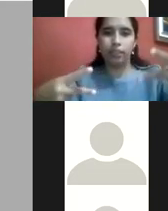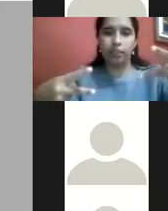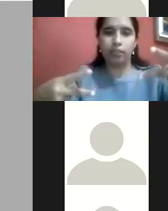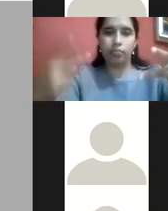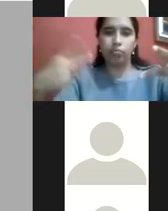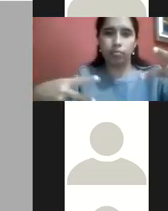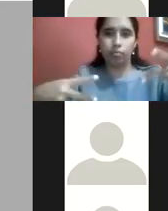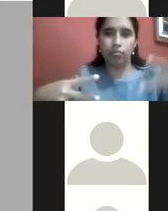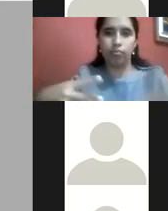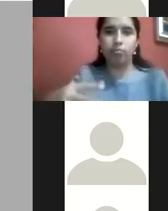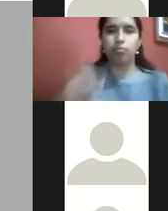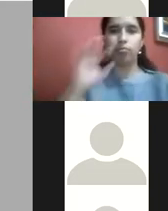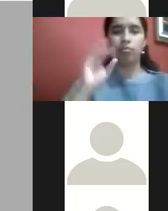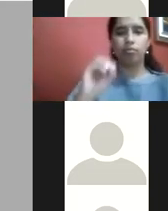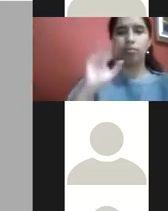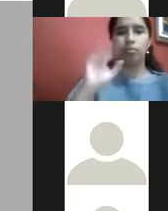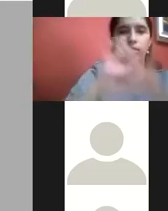0.9795. Y esto